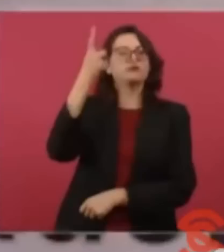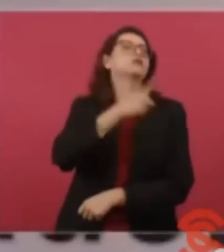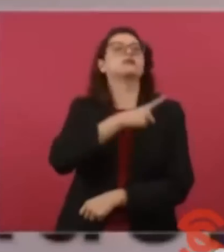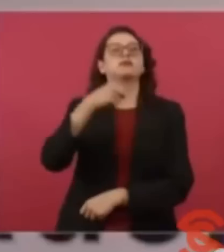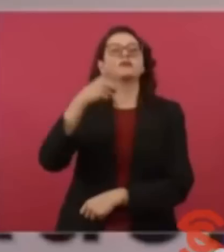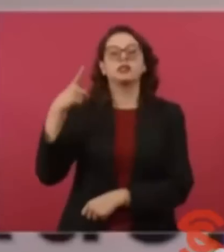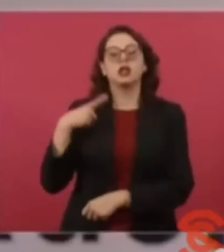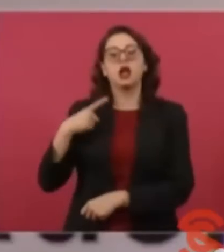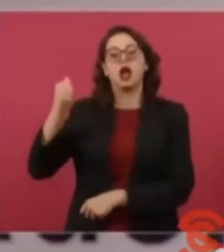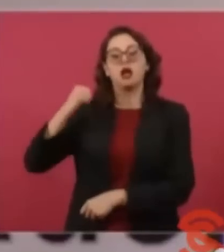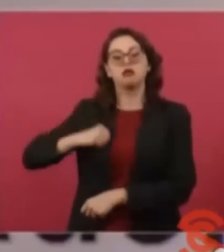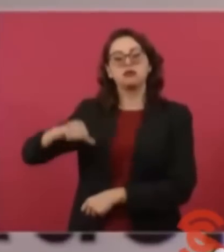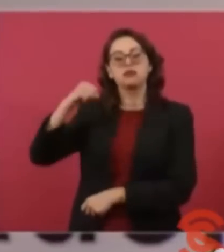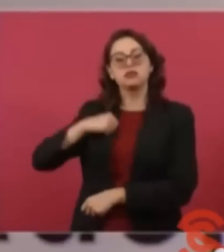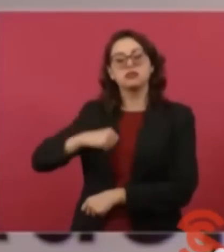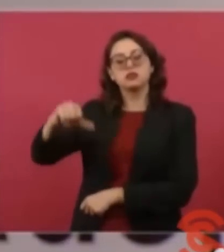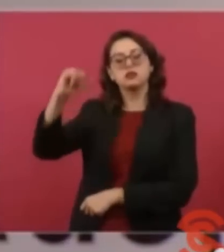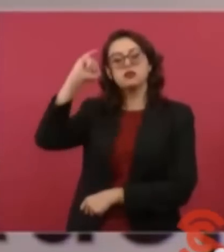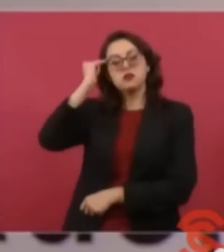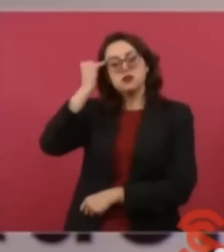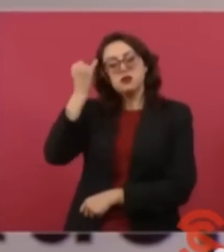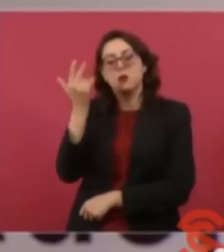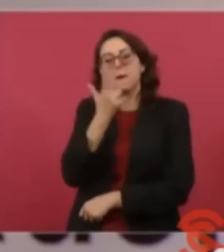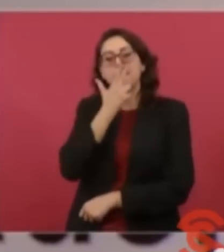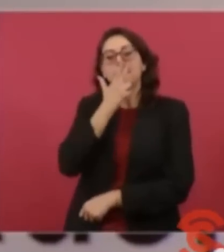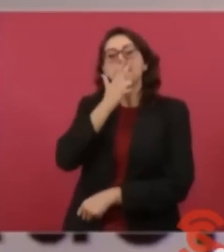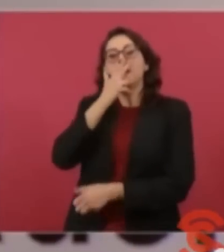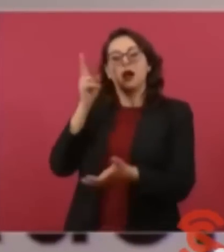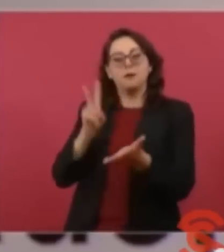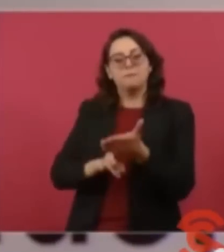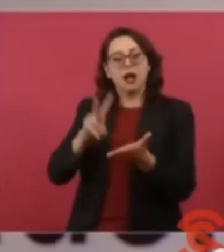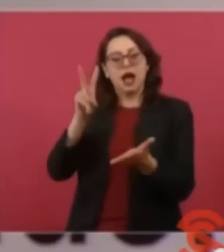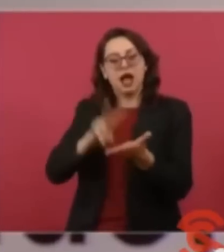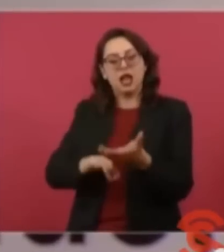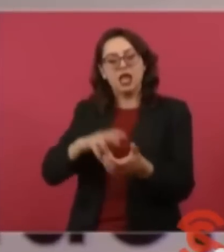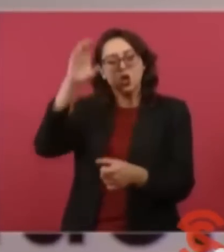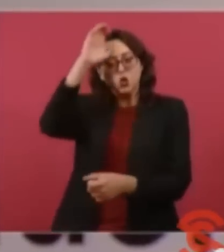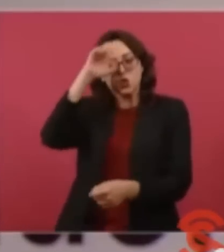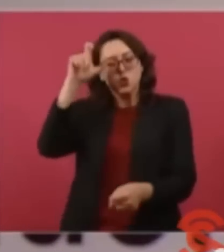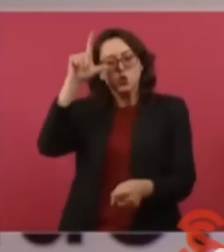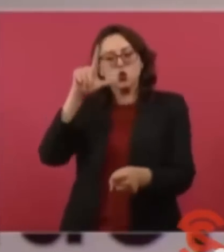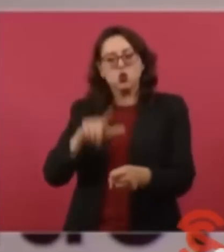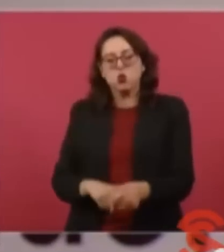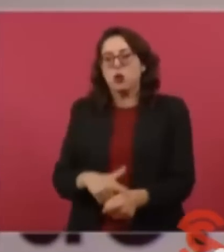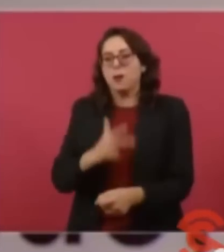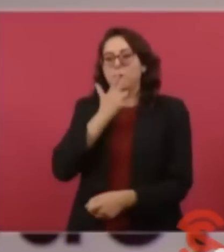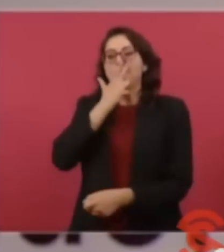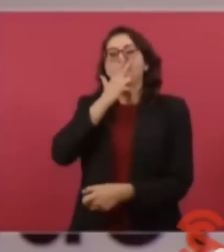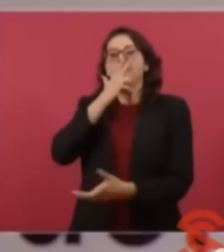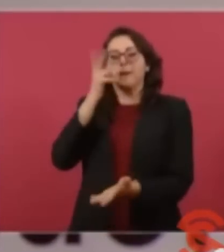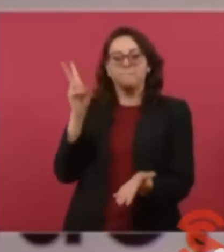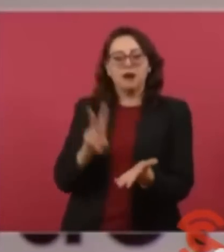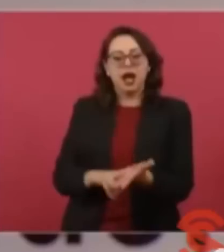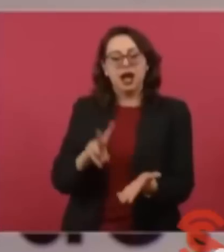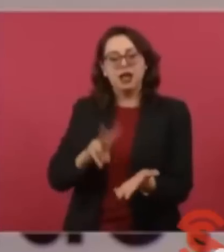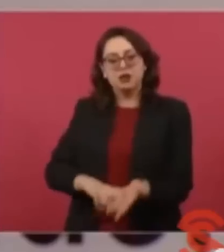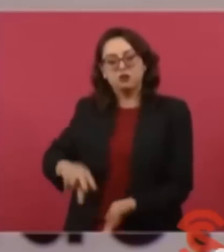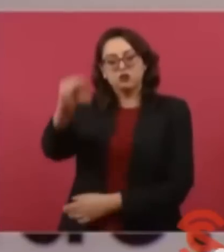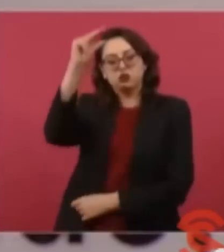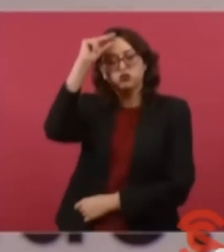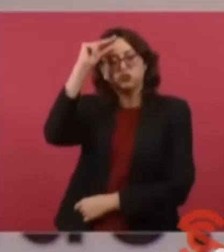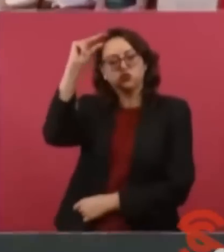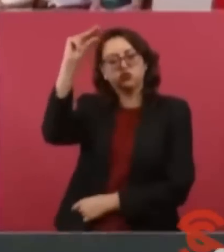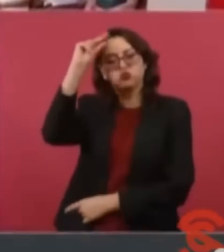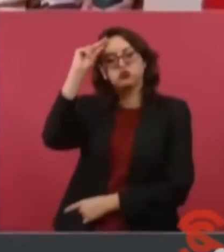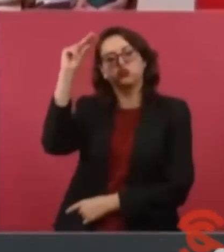los valores culturales heredados de las antiguas civilizaciones que florecieron